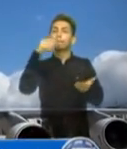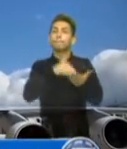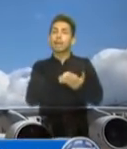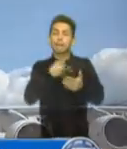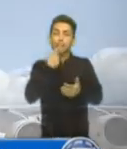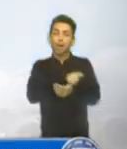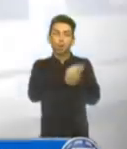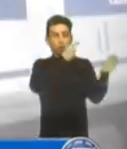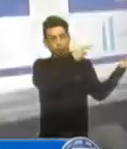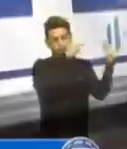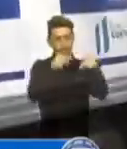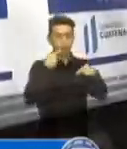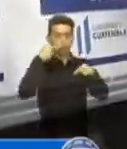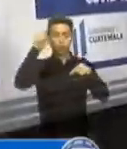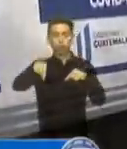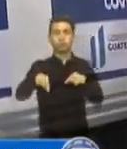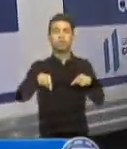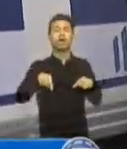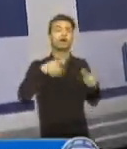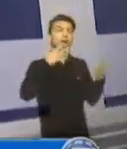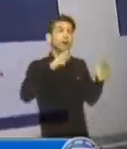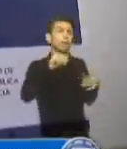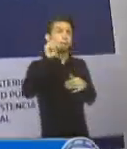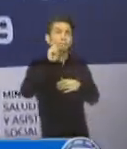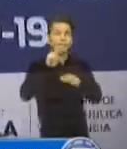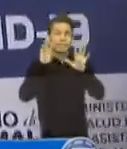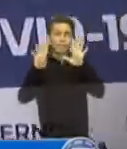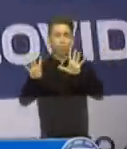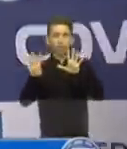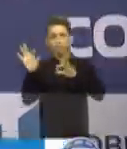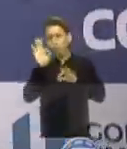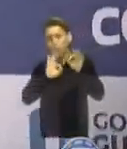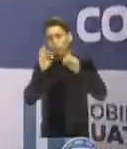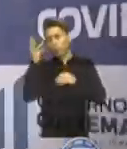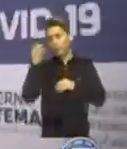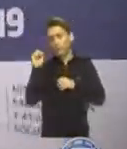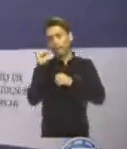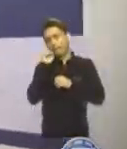a suelo nacional entre el 29 o 30 de abril.